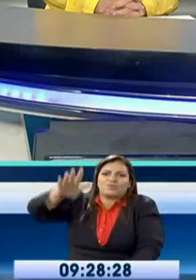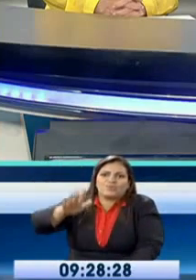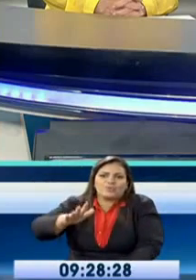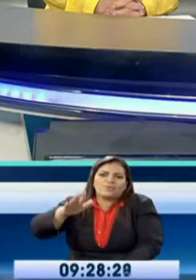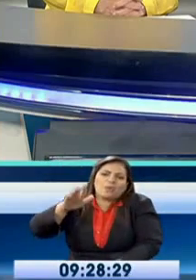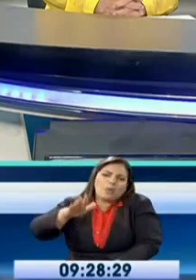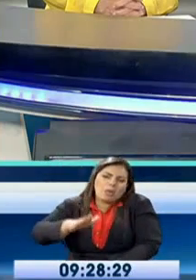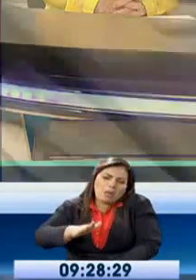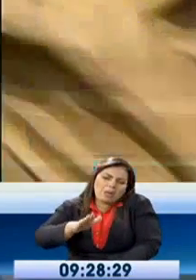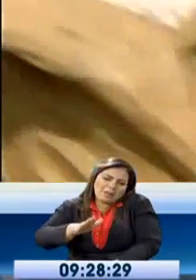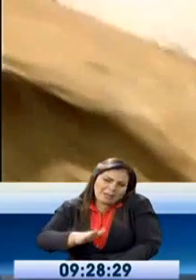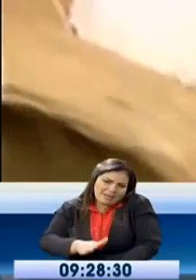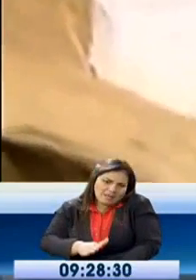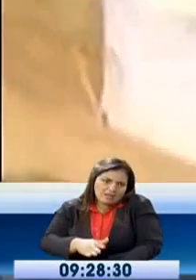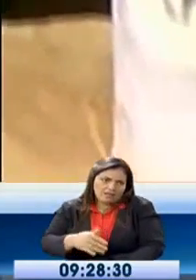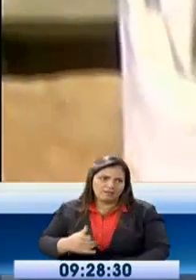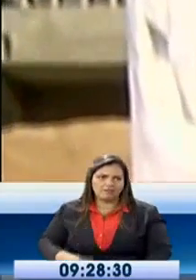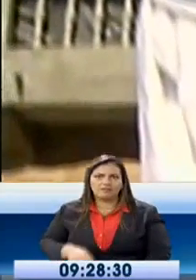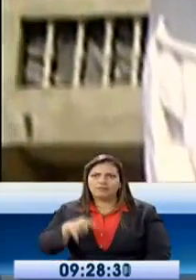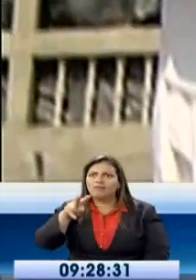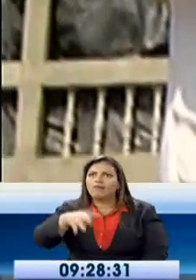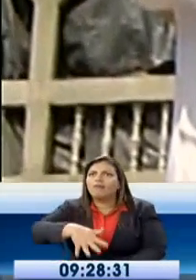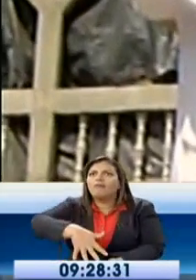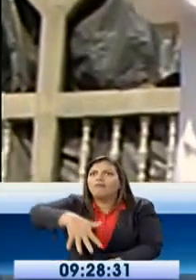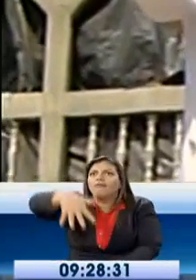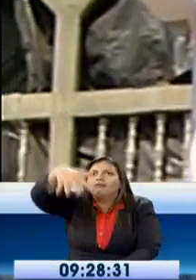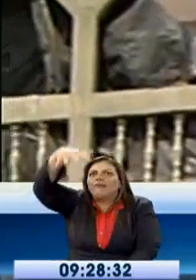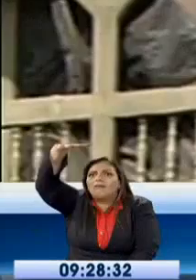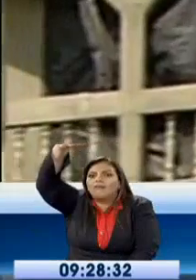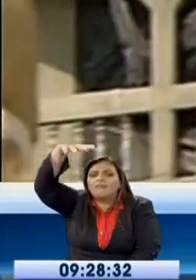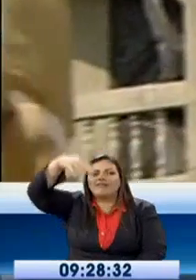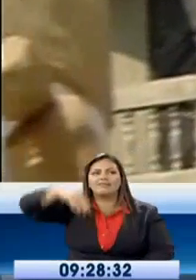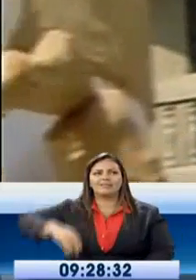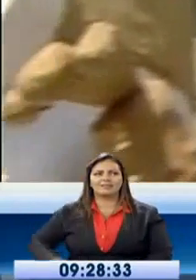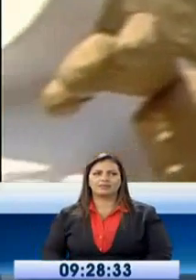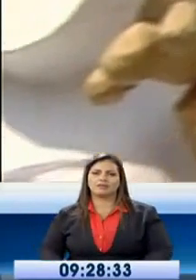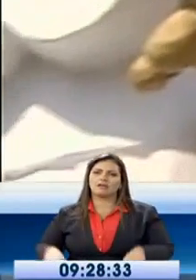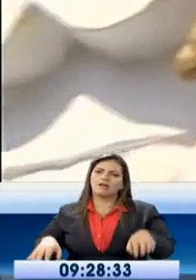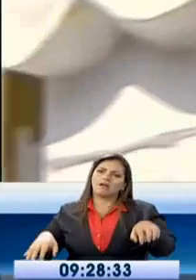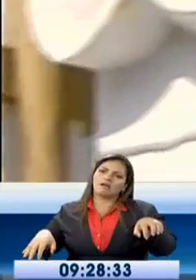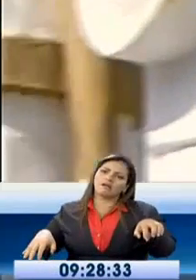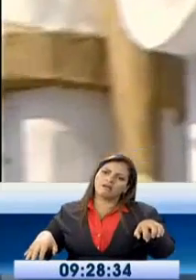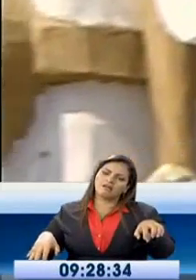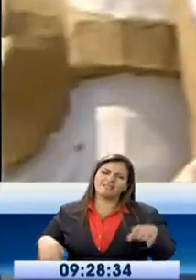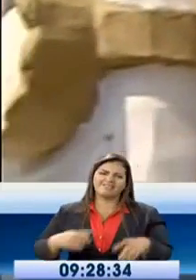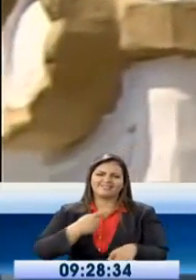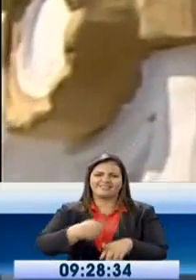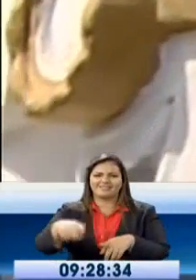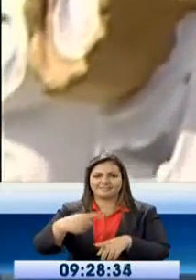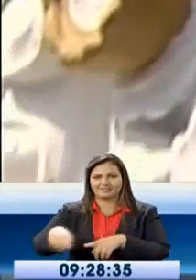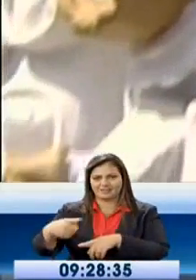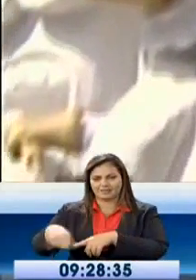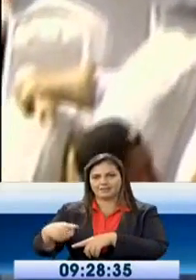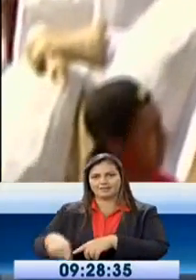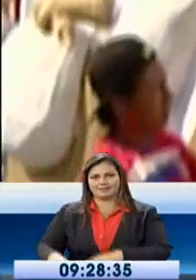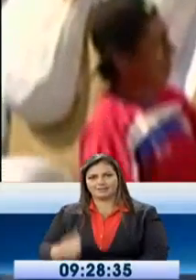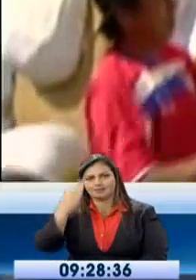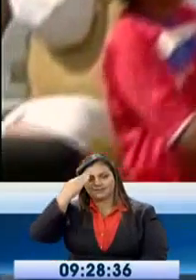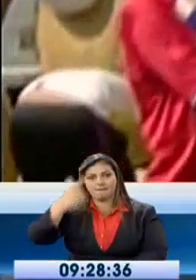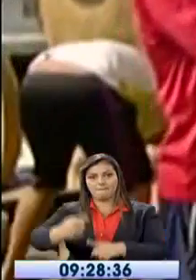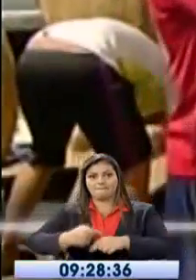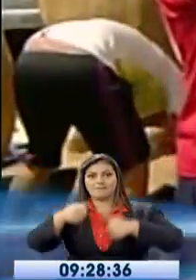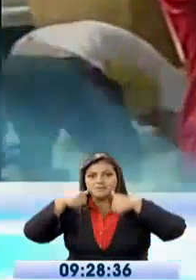de talla. Ahora encontramos los años viejos más grandes, estos monigotes que obviamente van a ser el deleite ahora en el mes